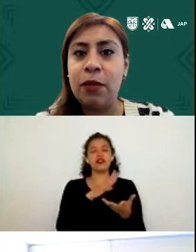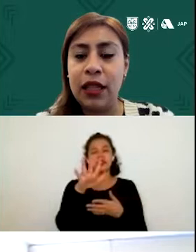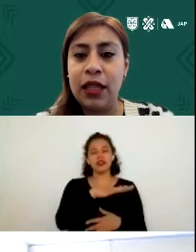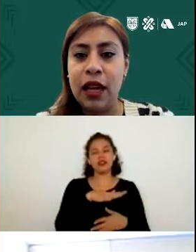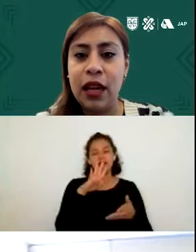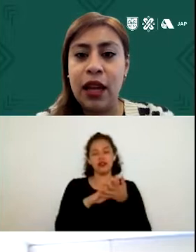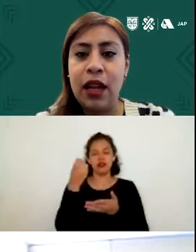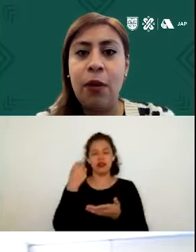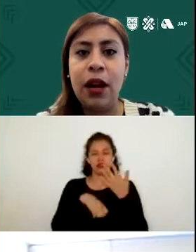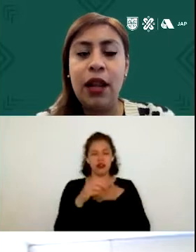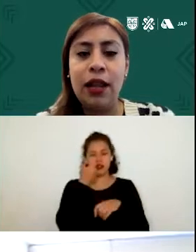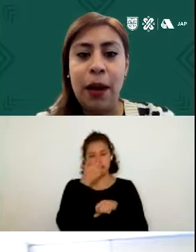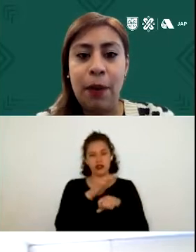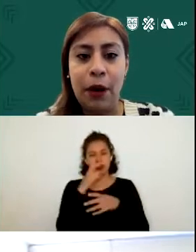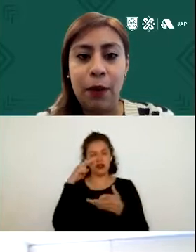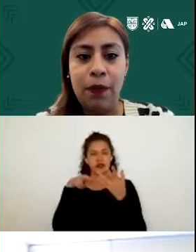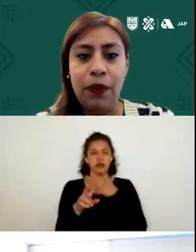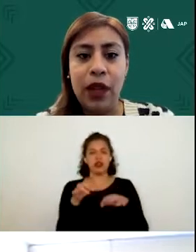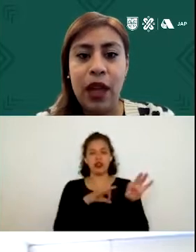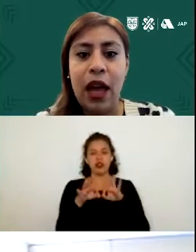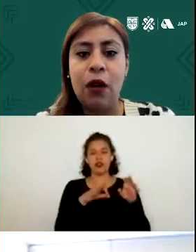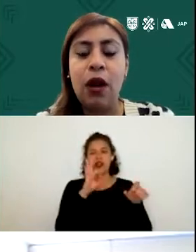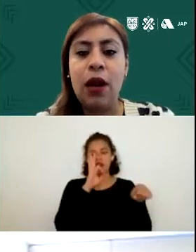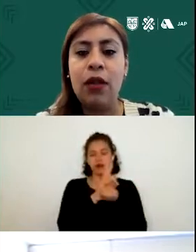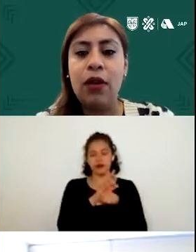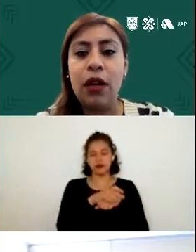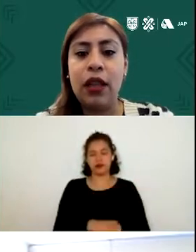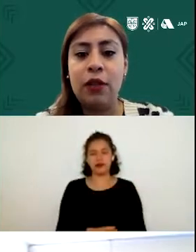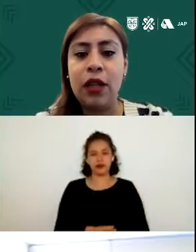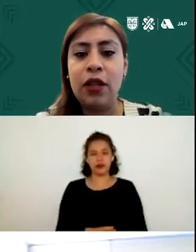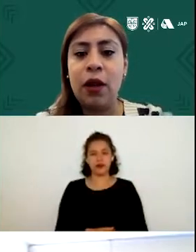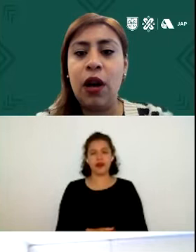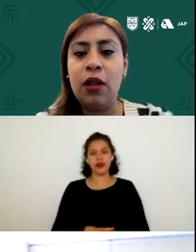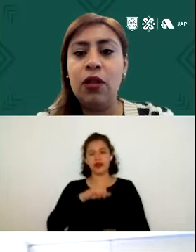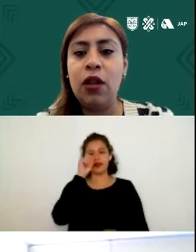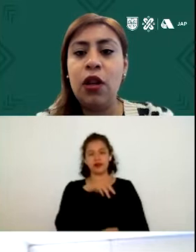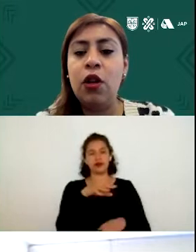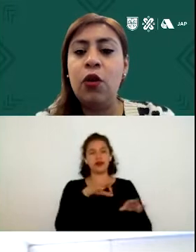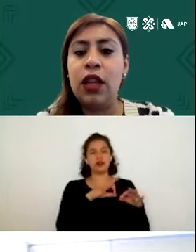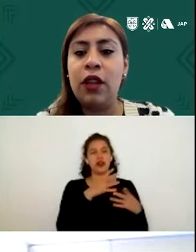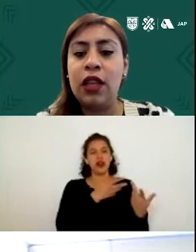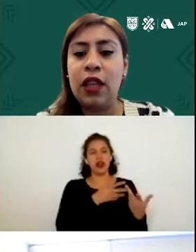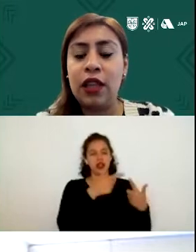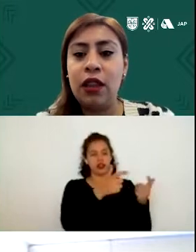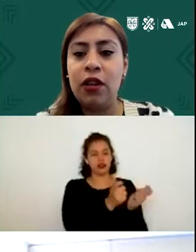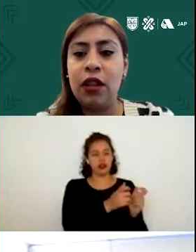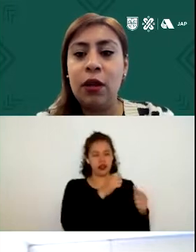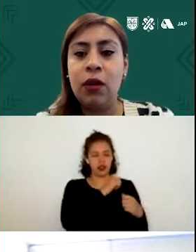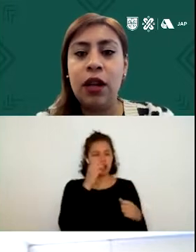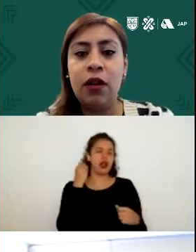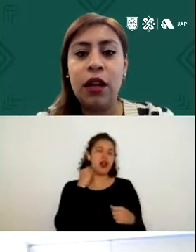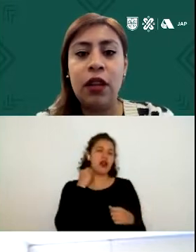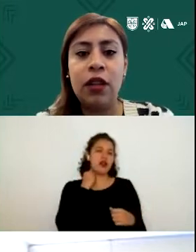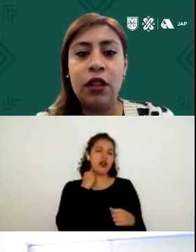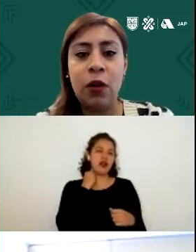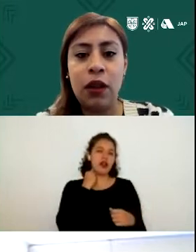de transparencia, laboral y amparo. Ha colaborado en despacho de abogados, juzgados de distrito y